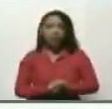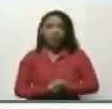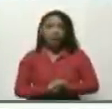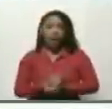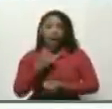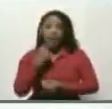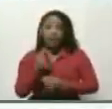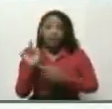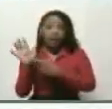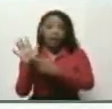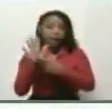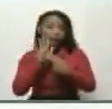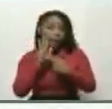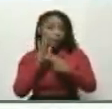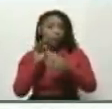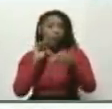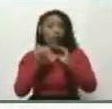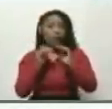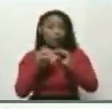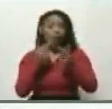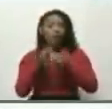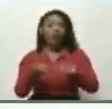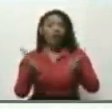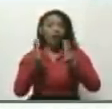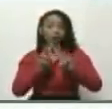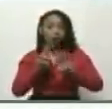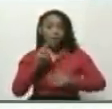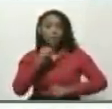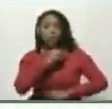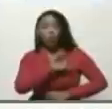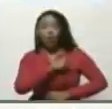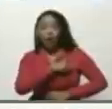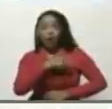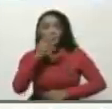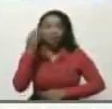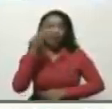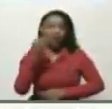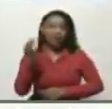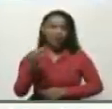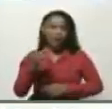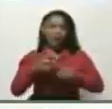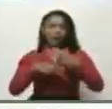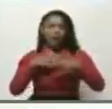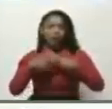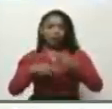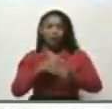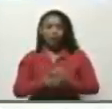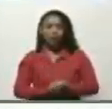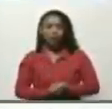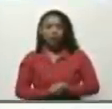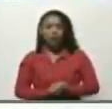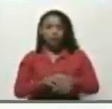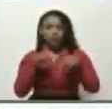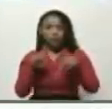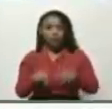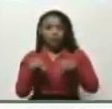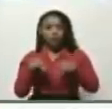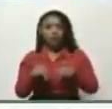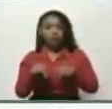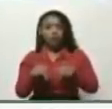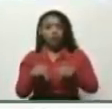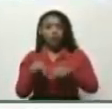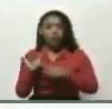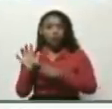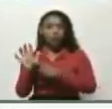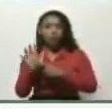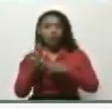el ejemplo de lo ético, de la valentía, de lo moral, verdaderamente revolucionario. Y aquí tiramos otra